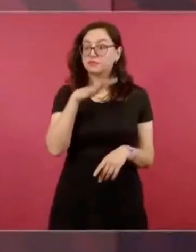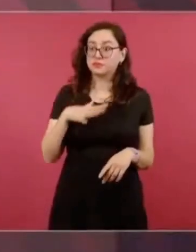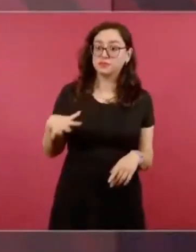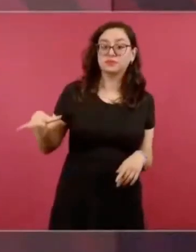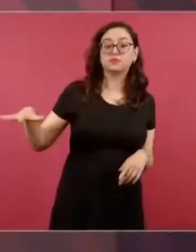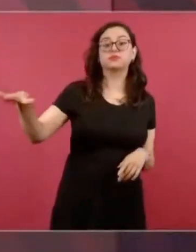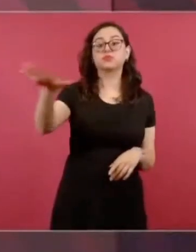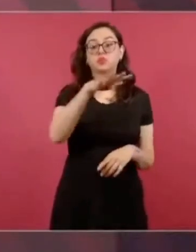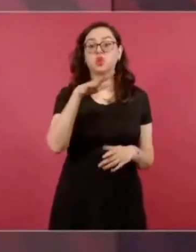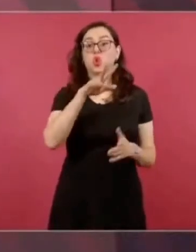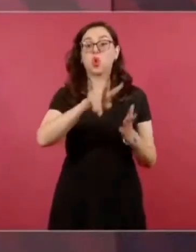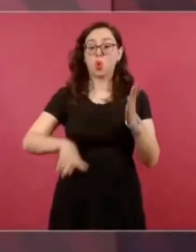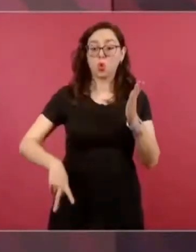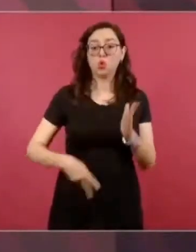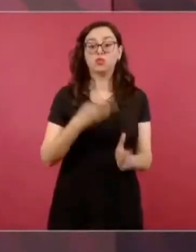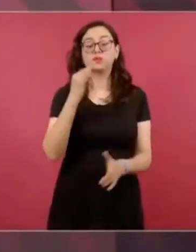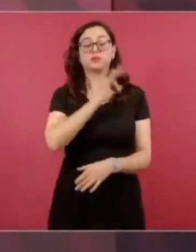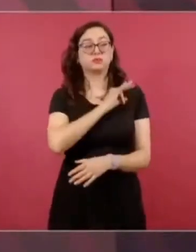una muestra